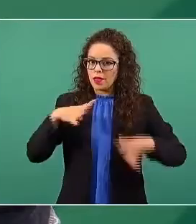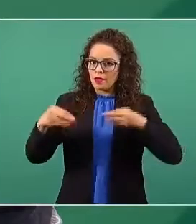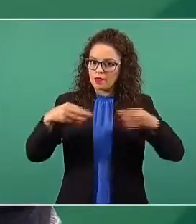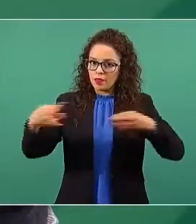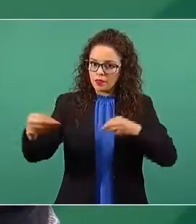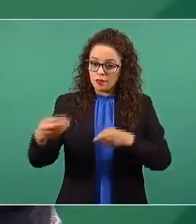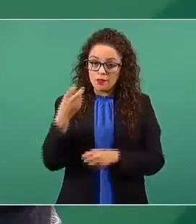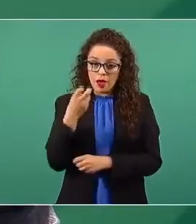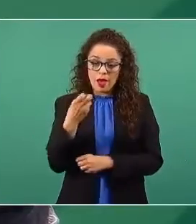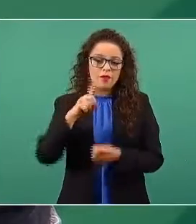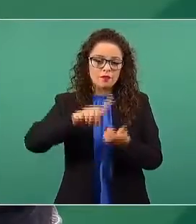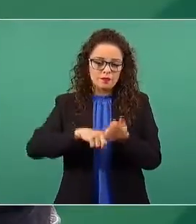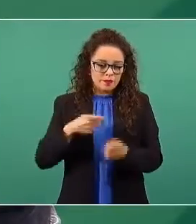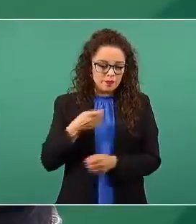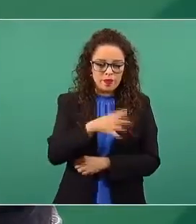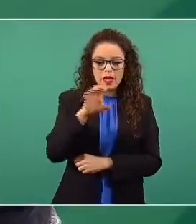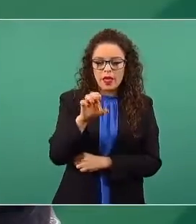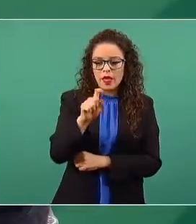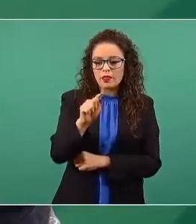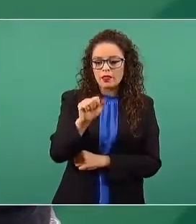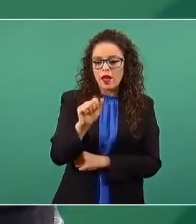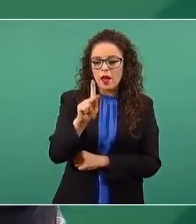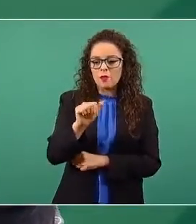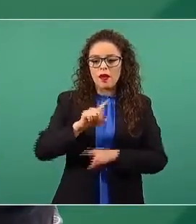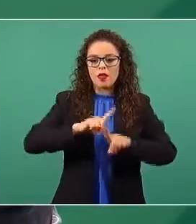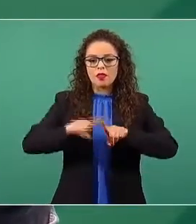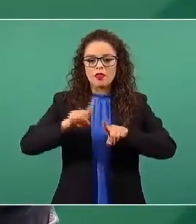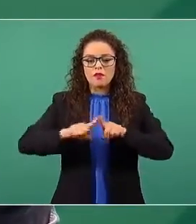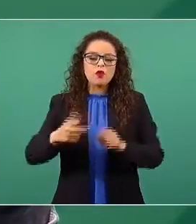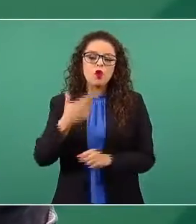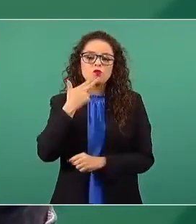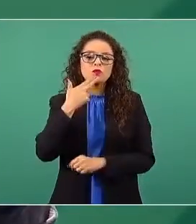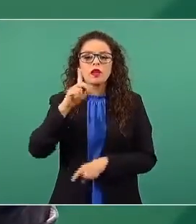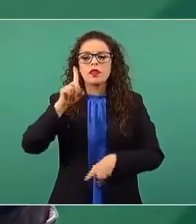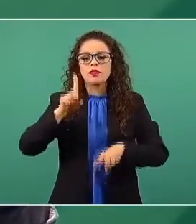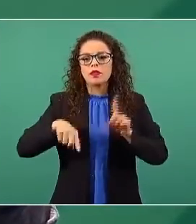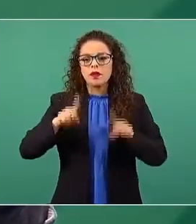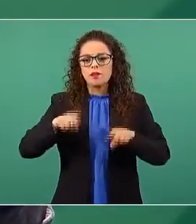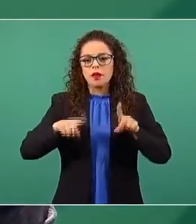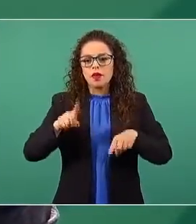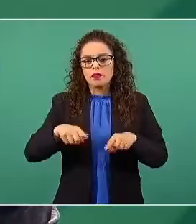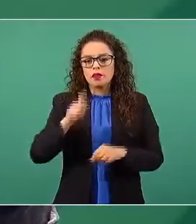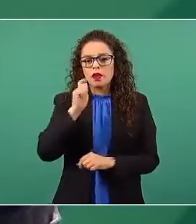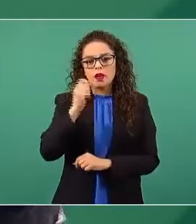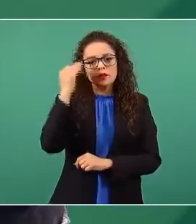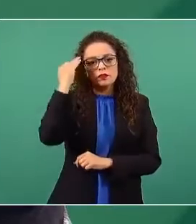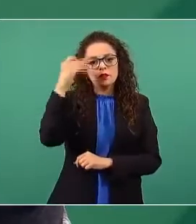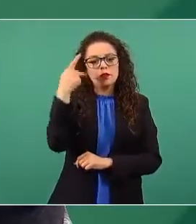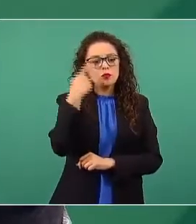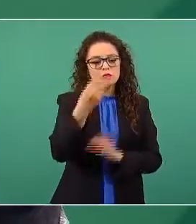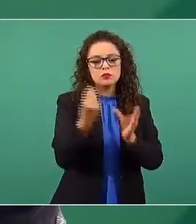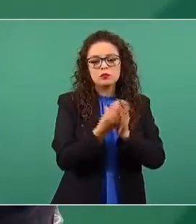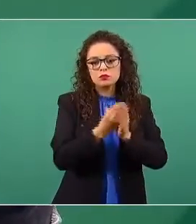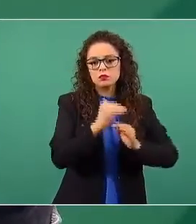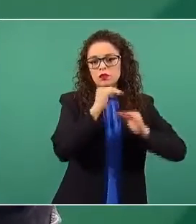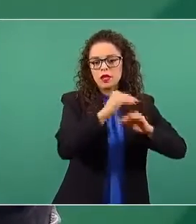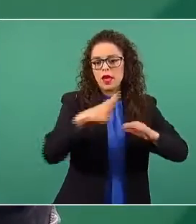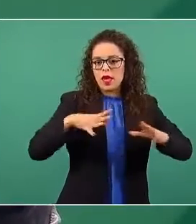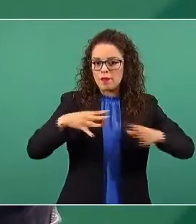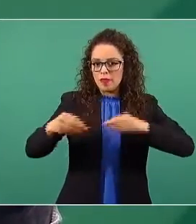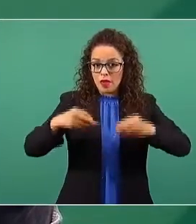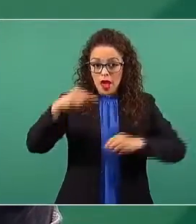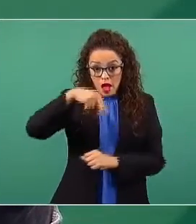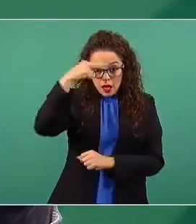son etapas o instrumentos diferentes que se usan de acuerdo al momento de la epidemia, y en México los hemos